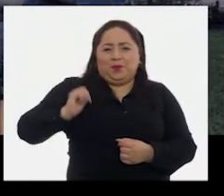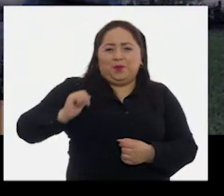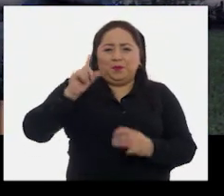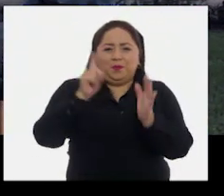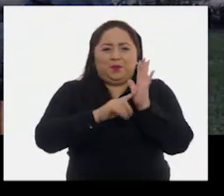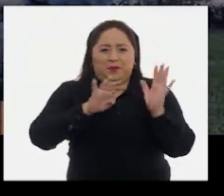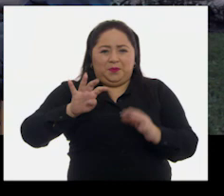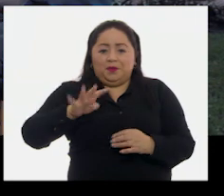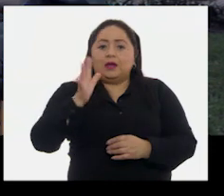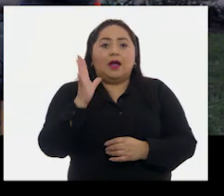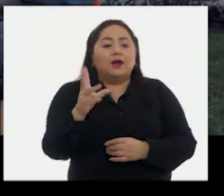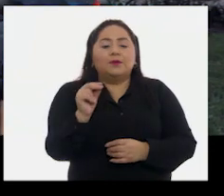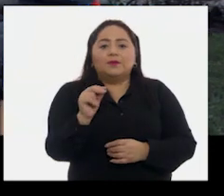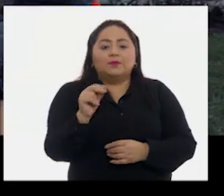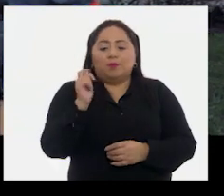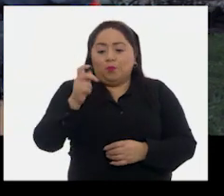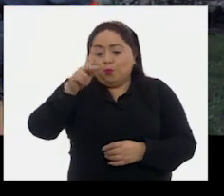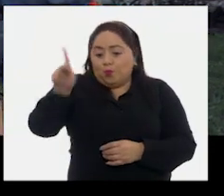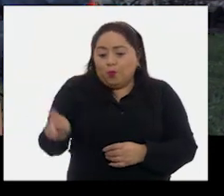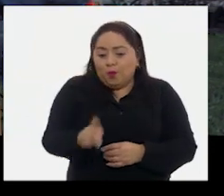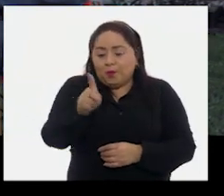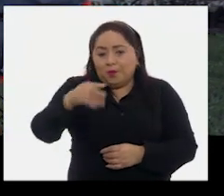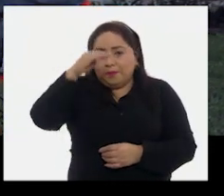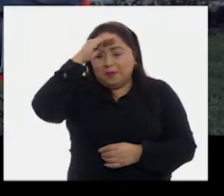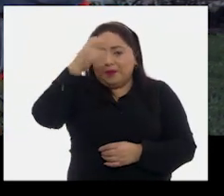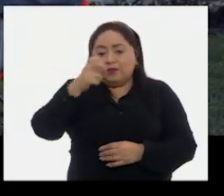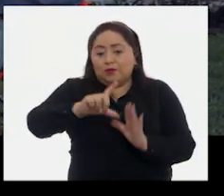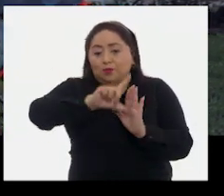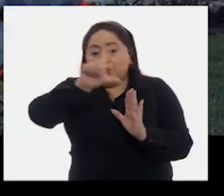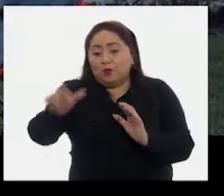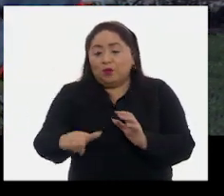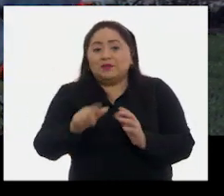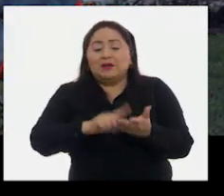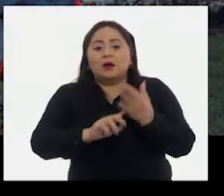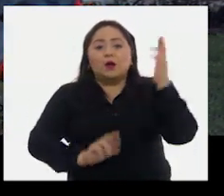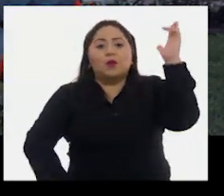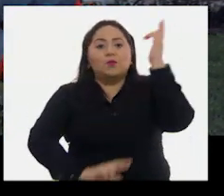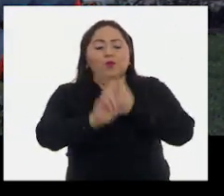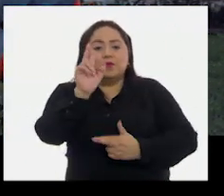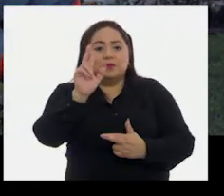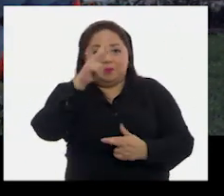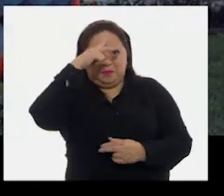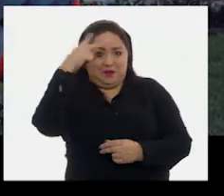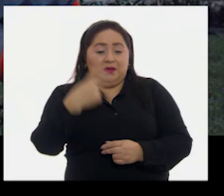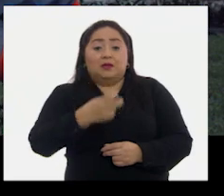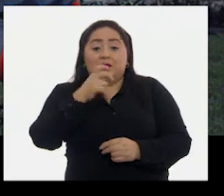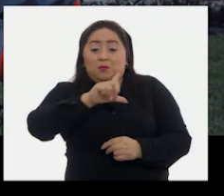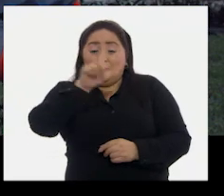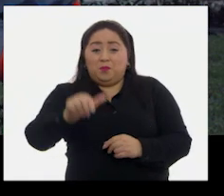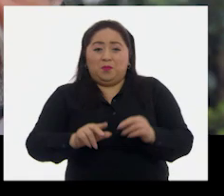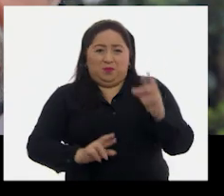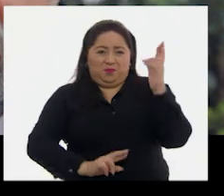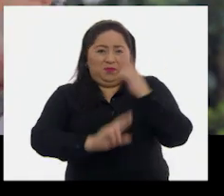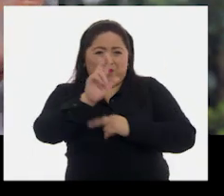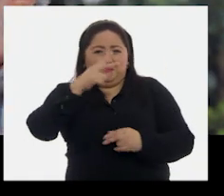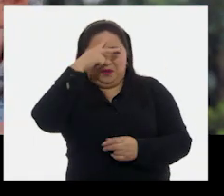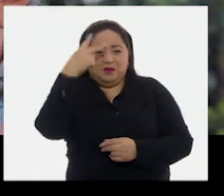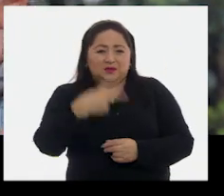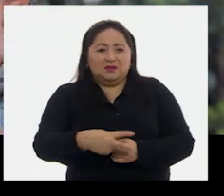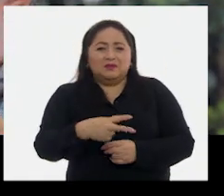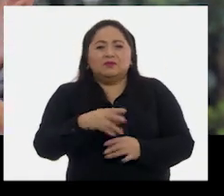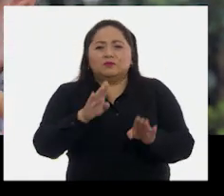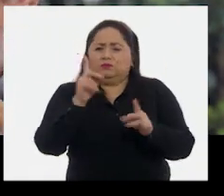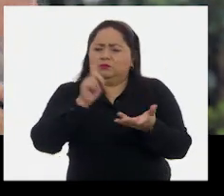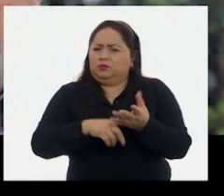XIX ya no es el pueblo que se considera después de la Revolución. El pueblo mexicano, después de la Revolución, son